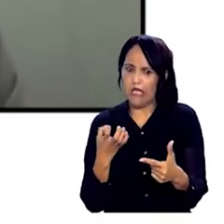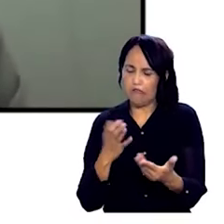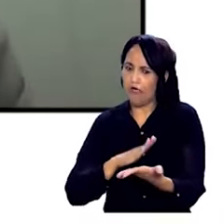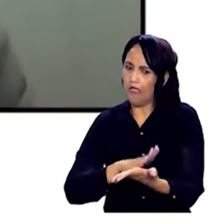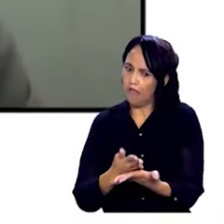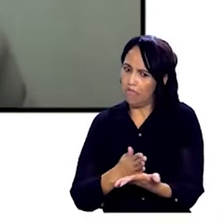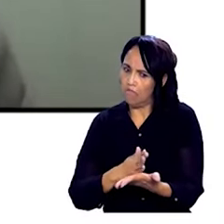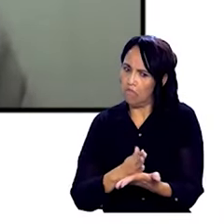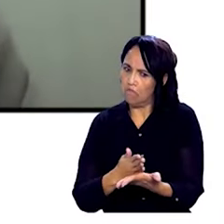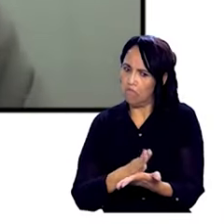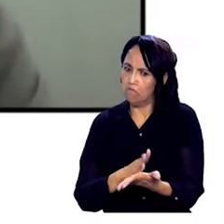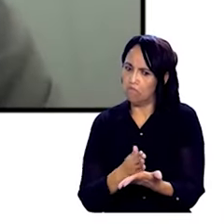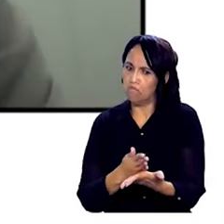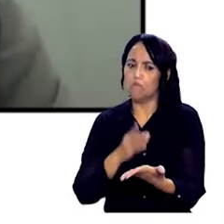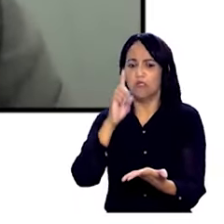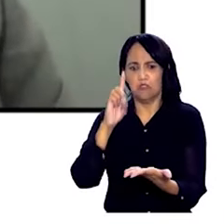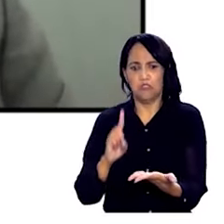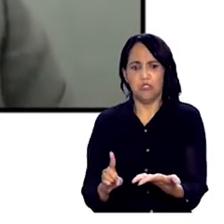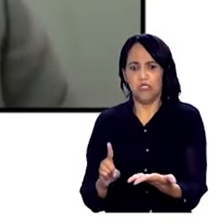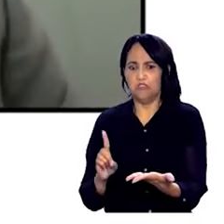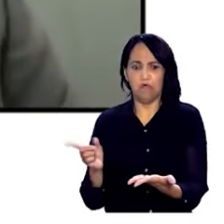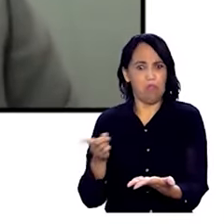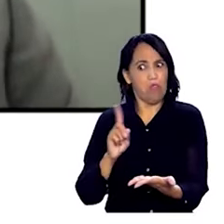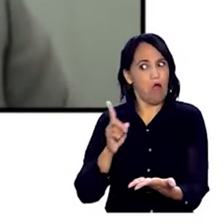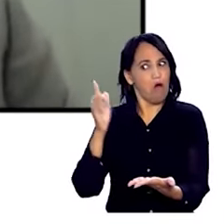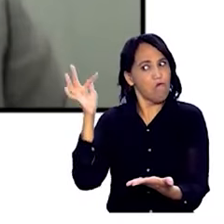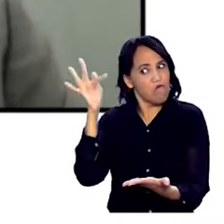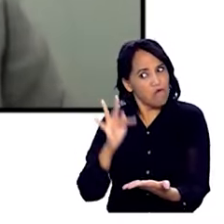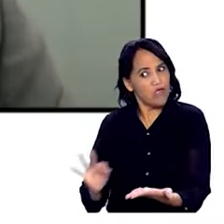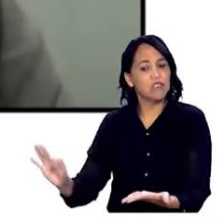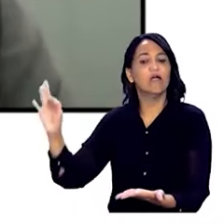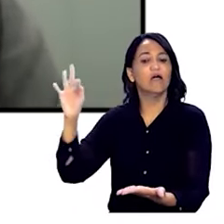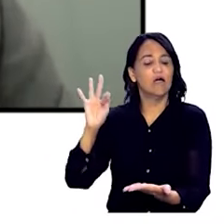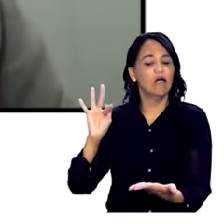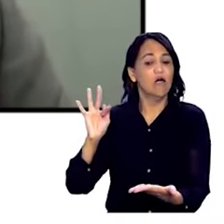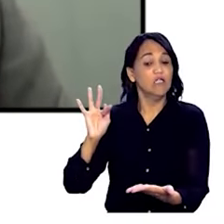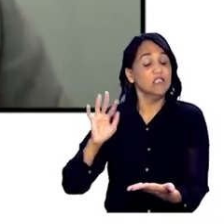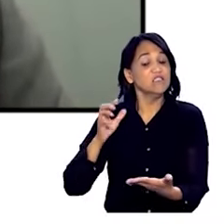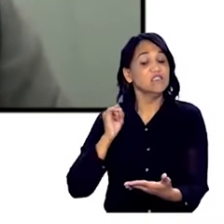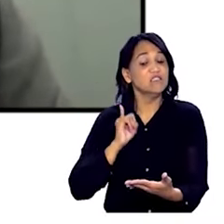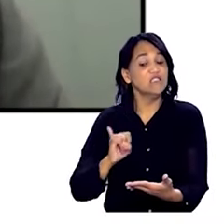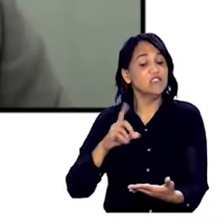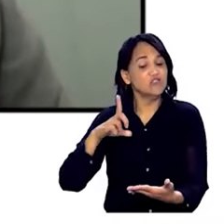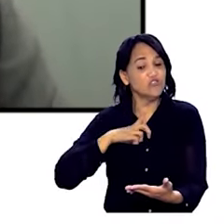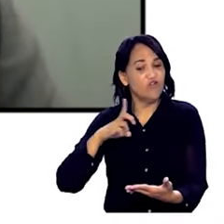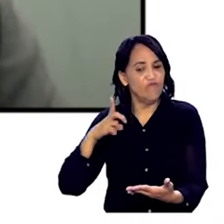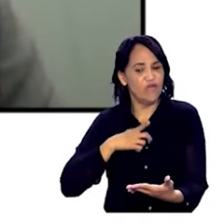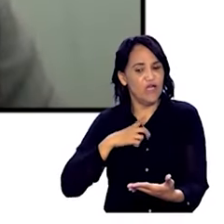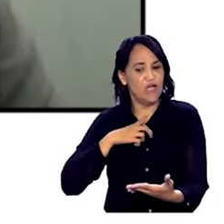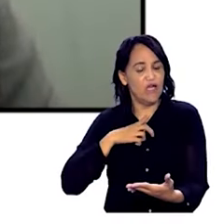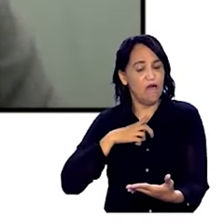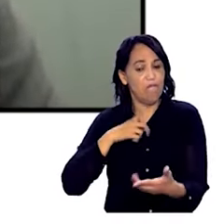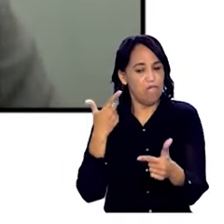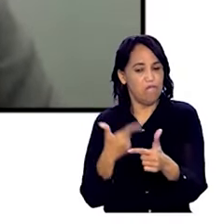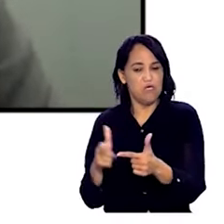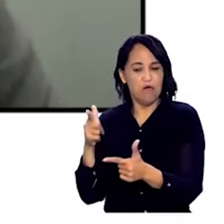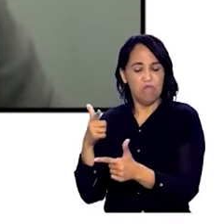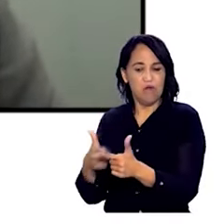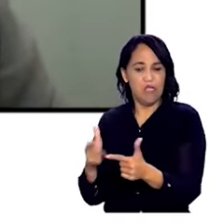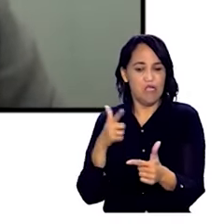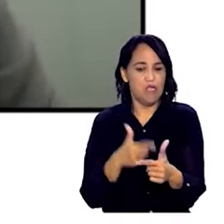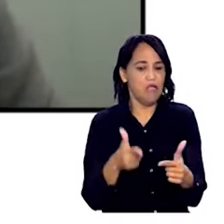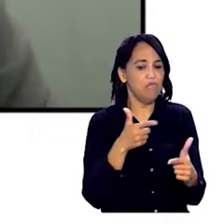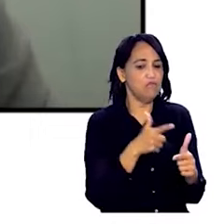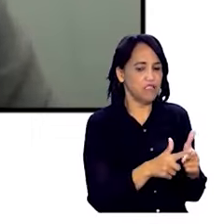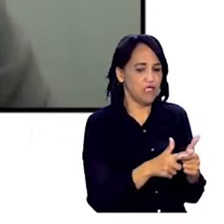Cuando surgen situaciones de Lo Que La corte Suprema llama arbitrar de sentencias ahora vamos